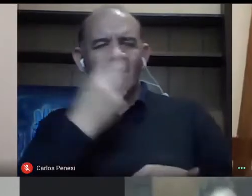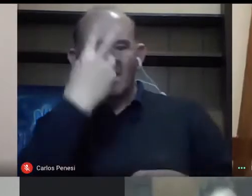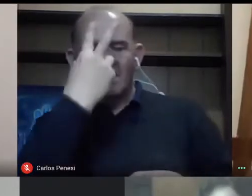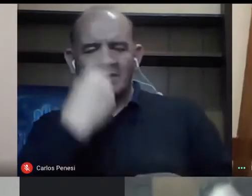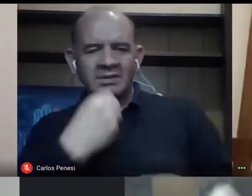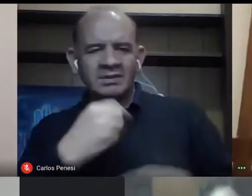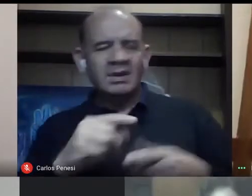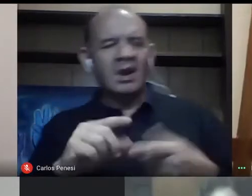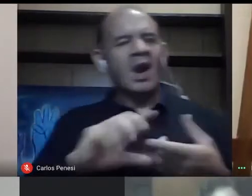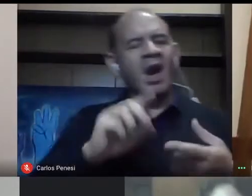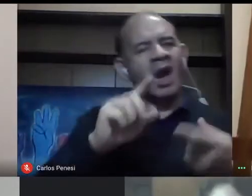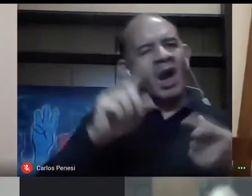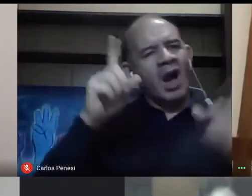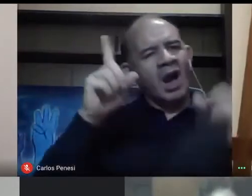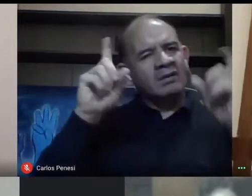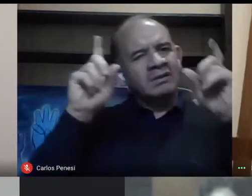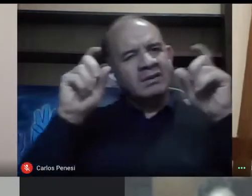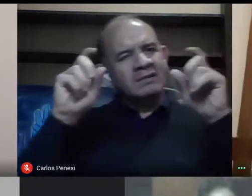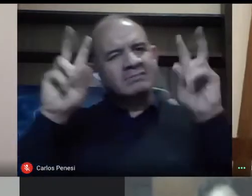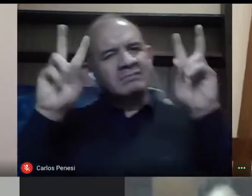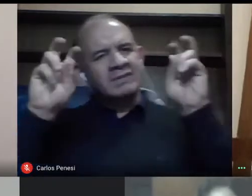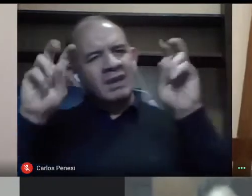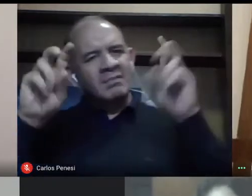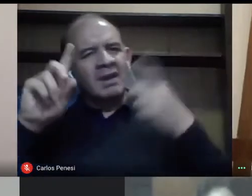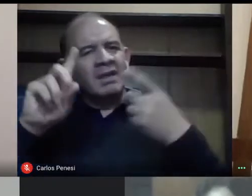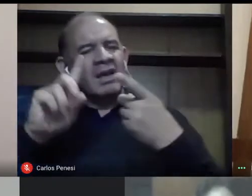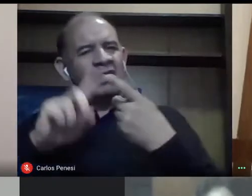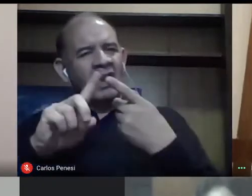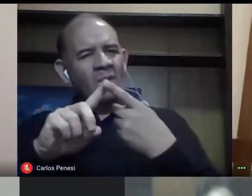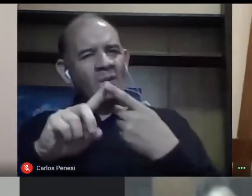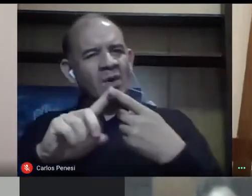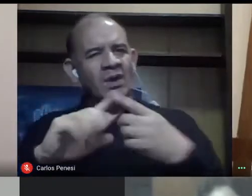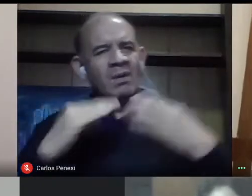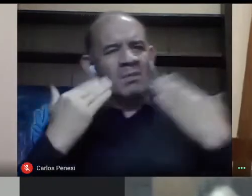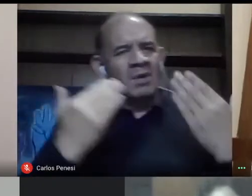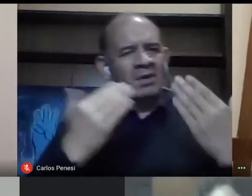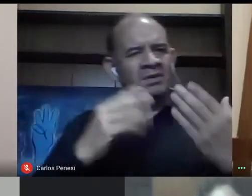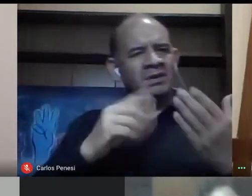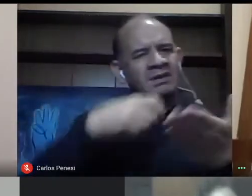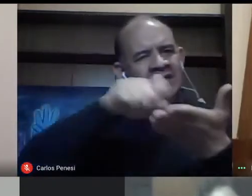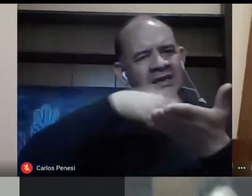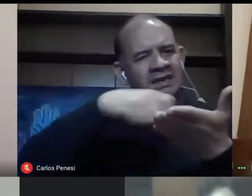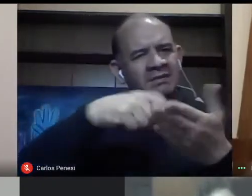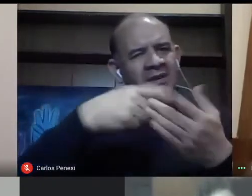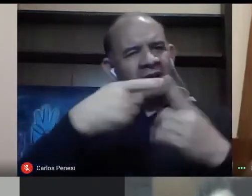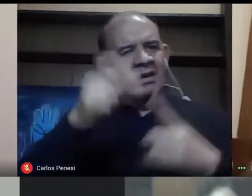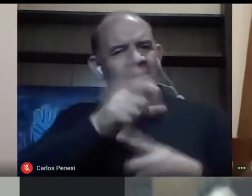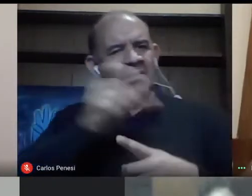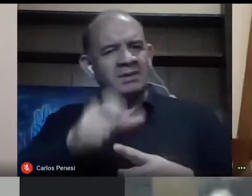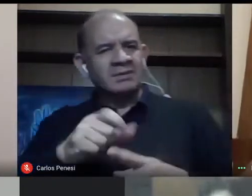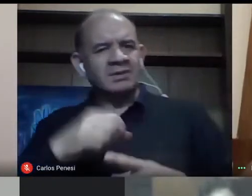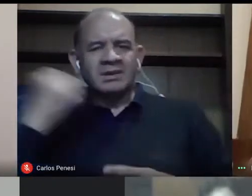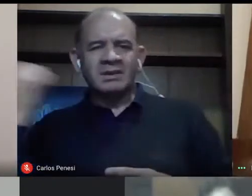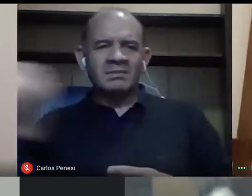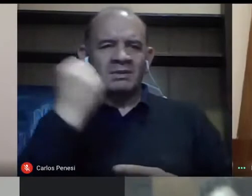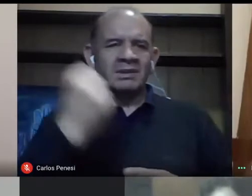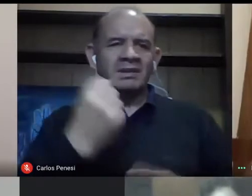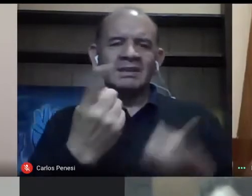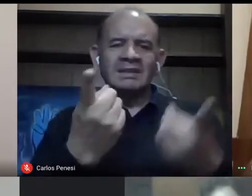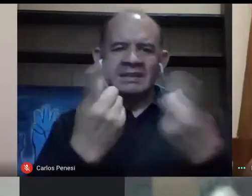intercambio internacional. Entonces, esos eran los dos grandes objetivos en relación a lograr un tratado. Y aunque parezca